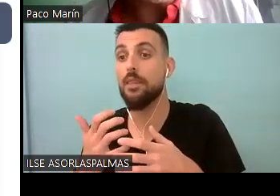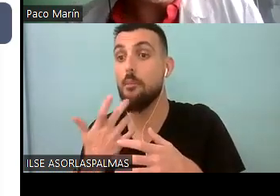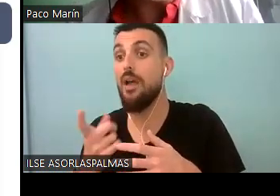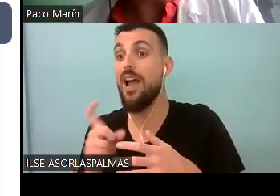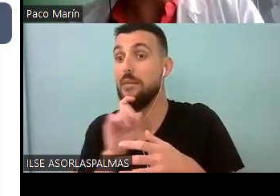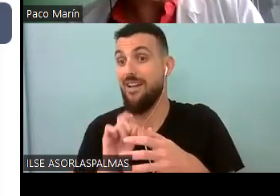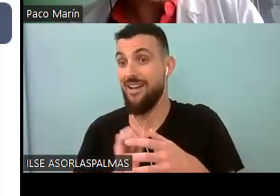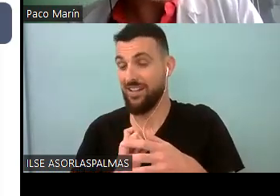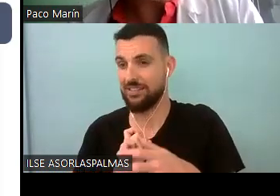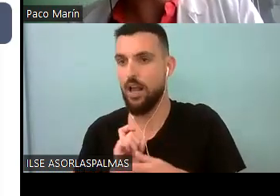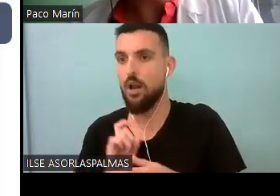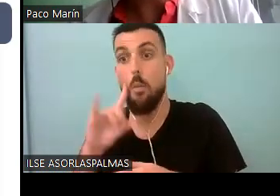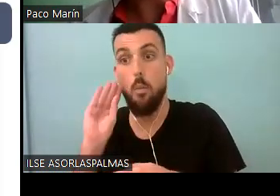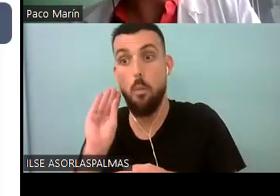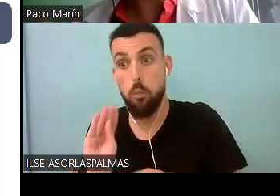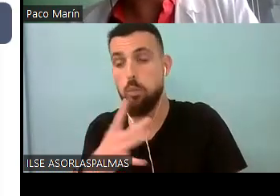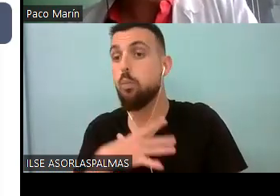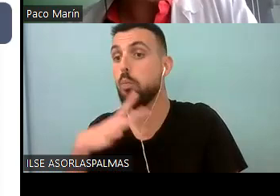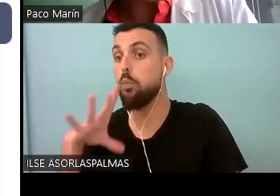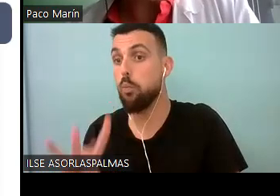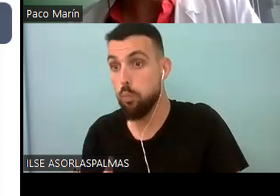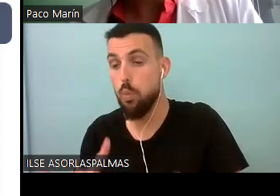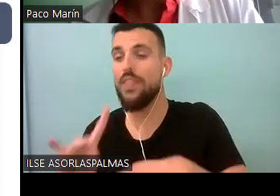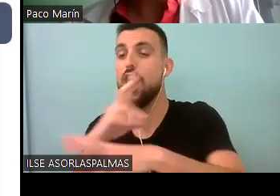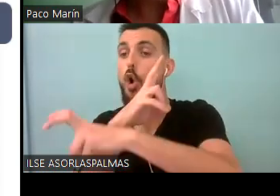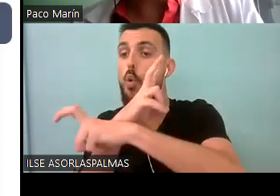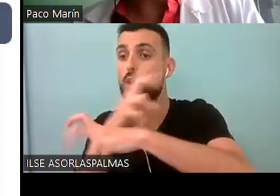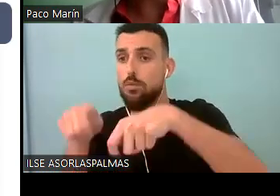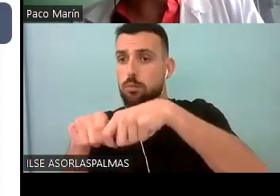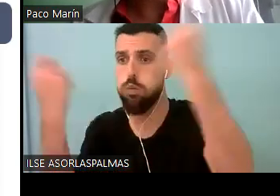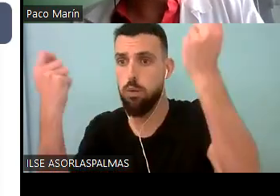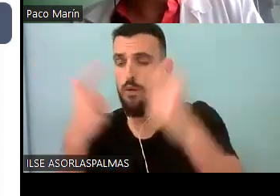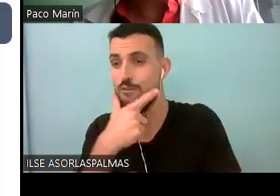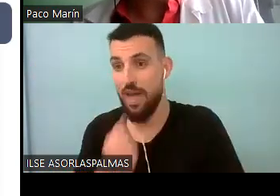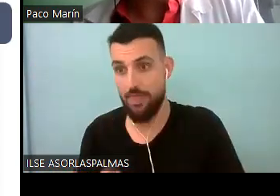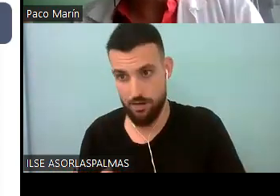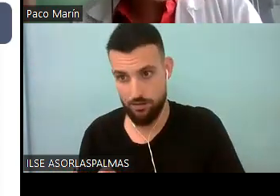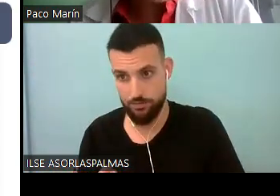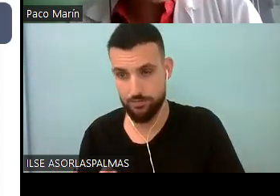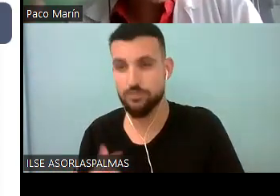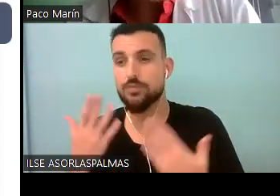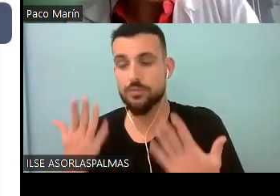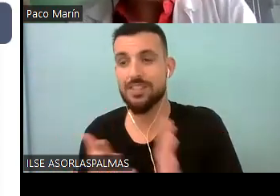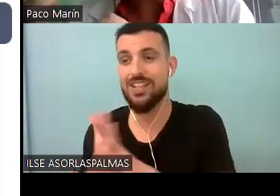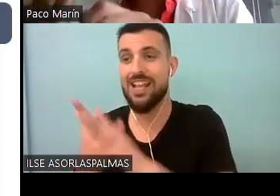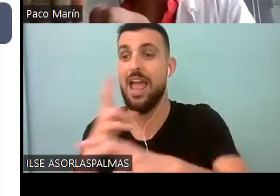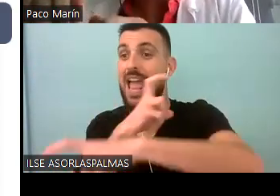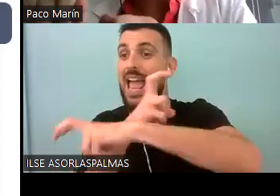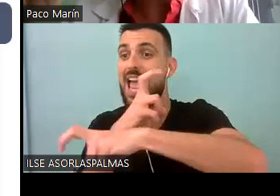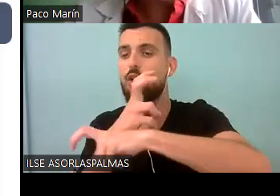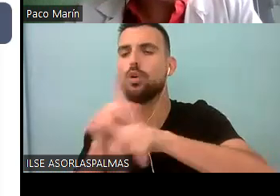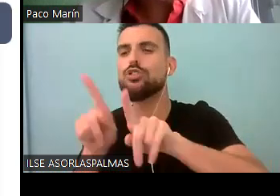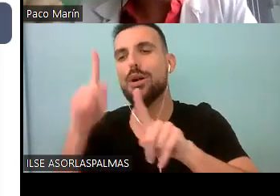la susceptibilidad que tiene ese hueso a la hora de romperse. Es decir, el hueso en realidad sería como una